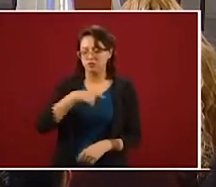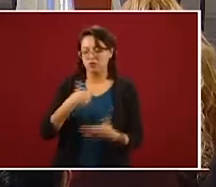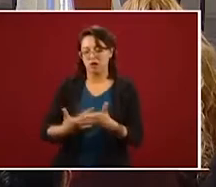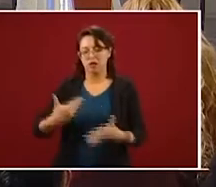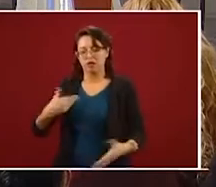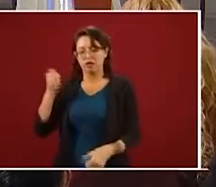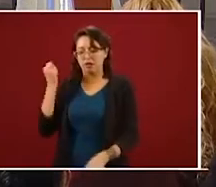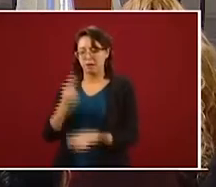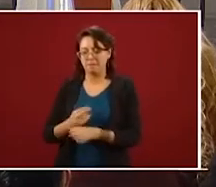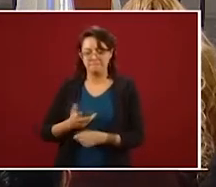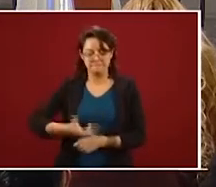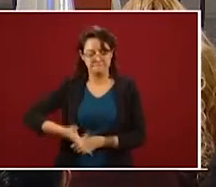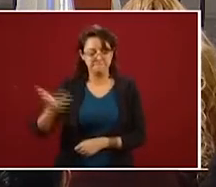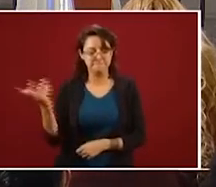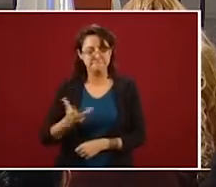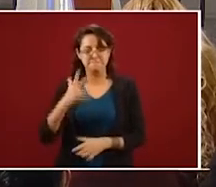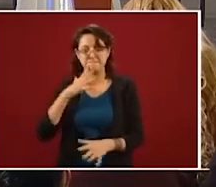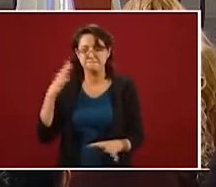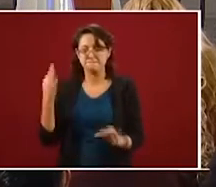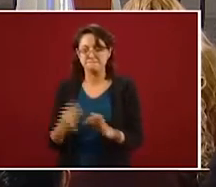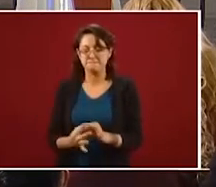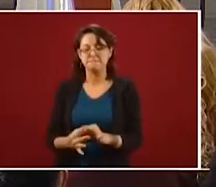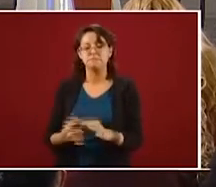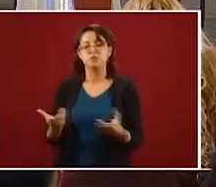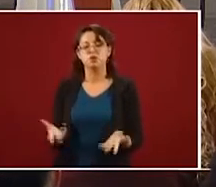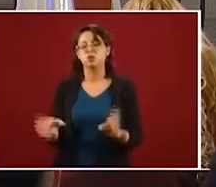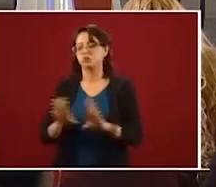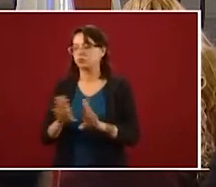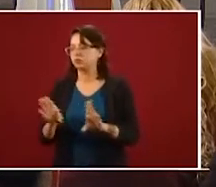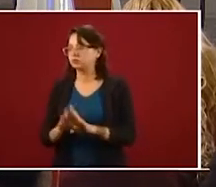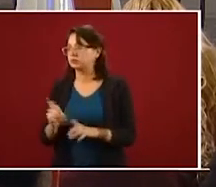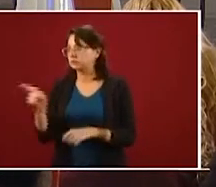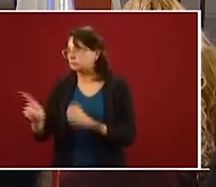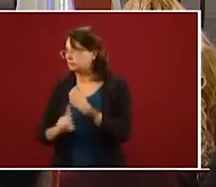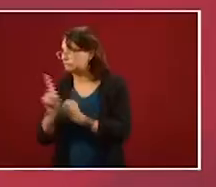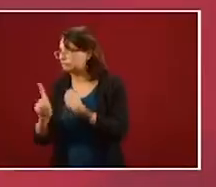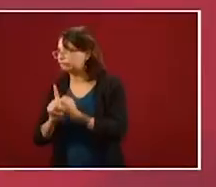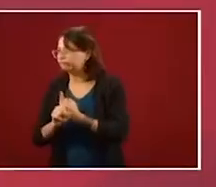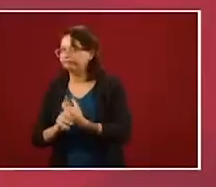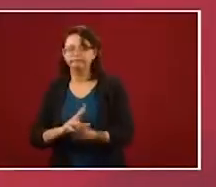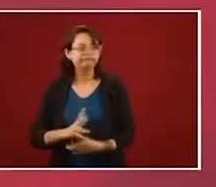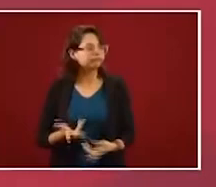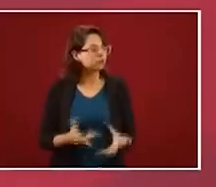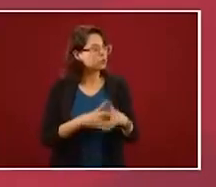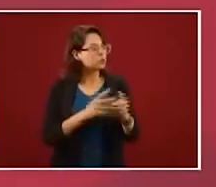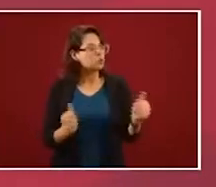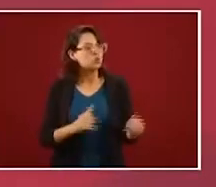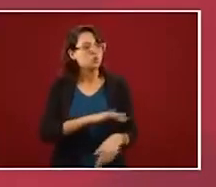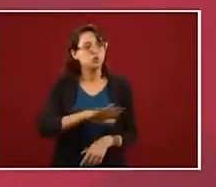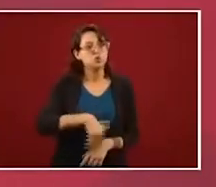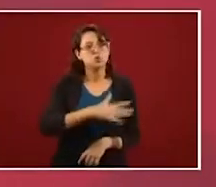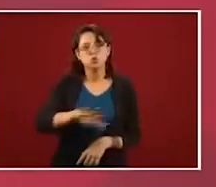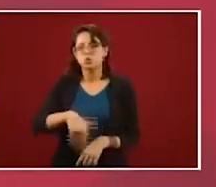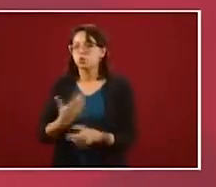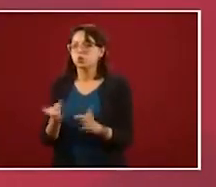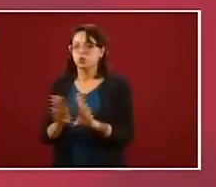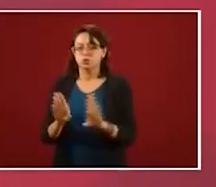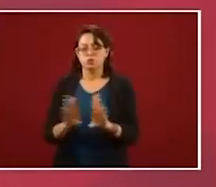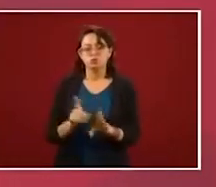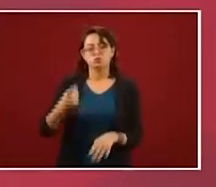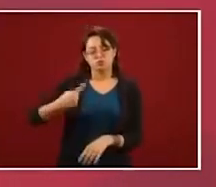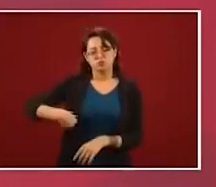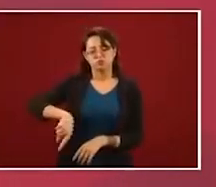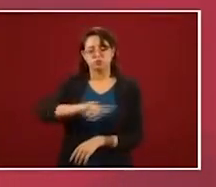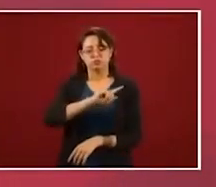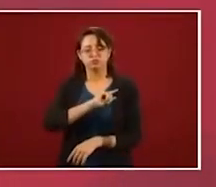y así hemos actuado, de enfrentar el problema y de buscar soluciones. Y aquí destaco y agradezco el papel que ha